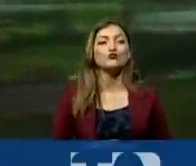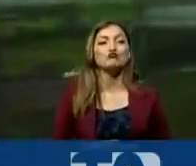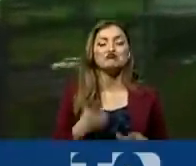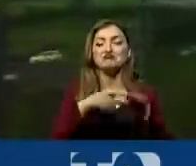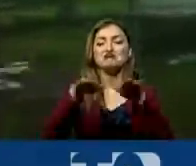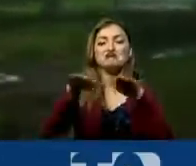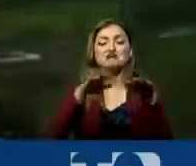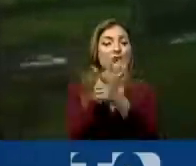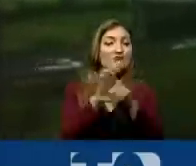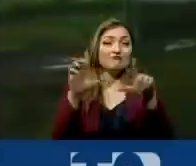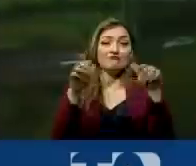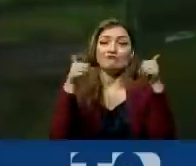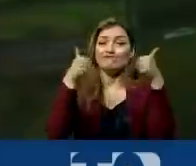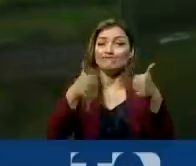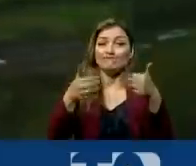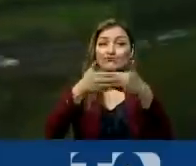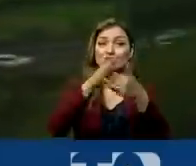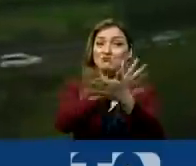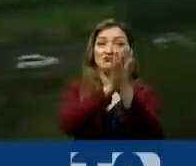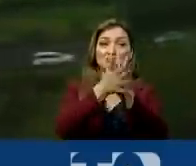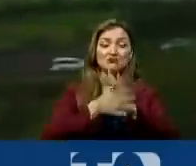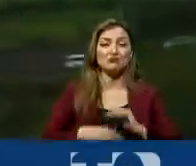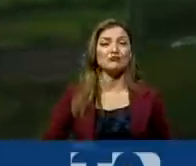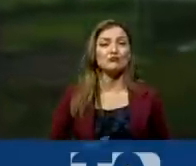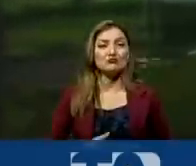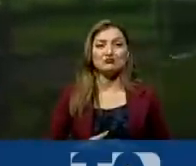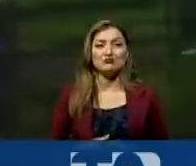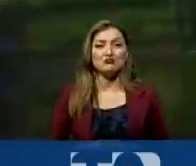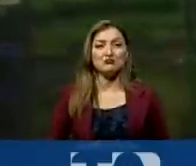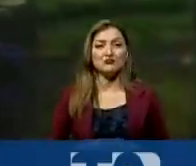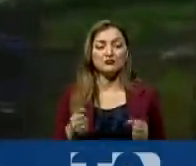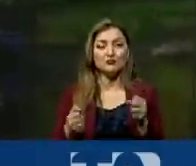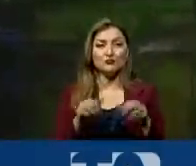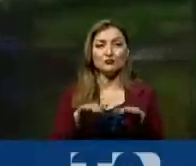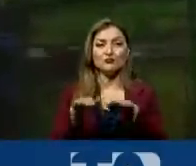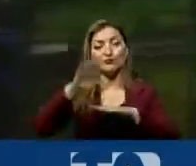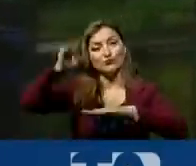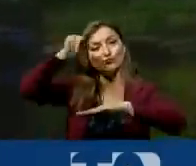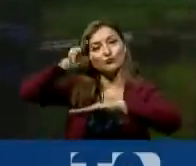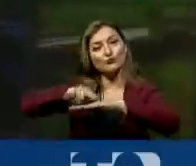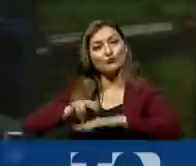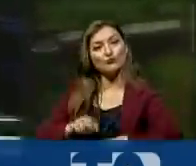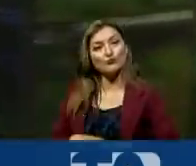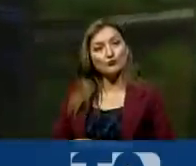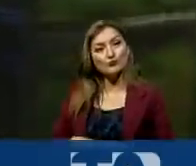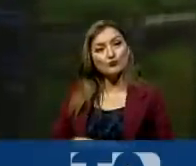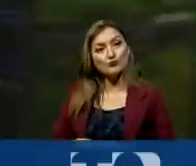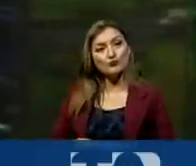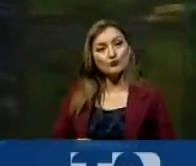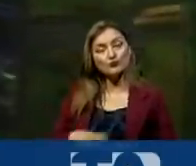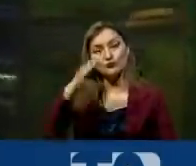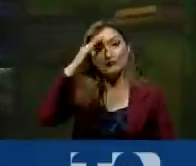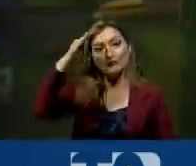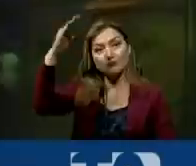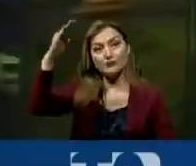libre movilidad no hay restricciones vehiculares los vehículos están circulando con completa normalidad conocemos que hay